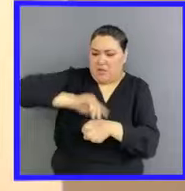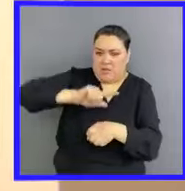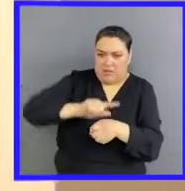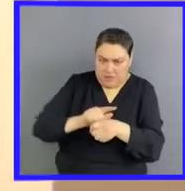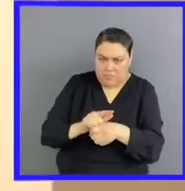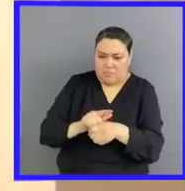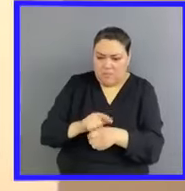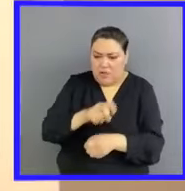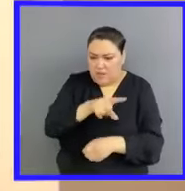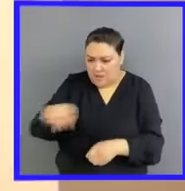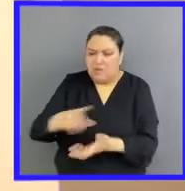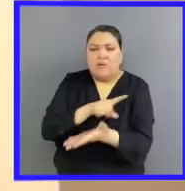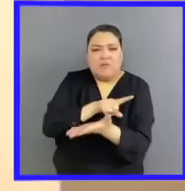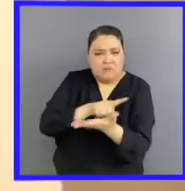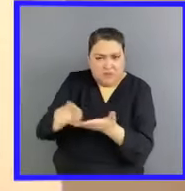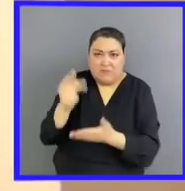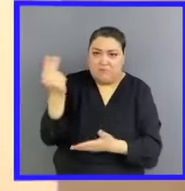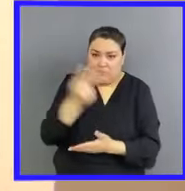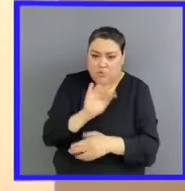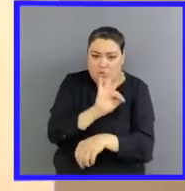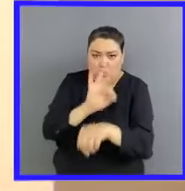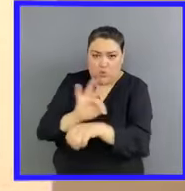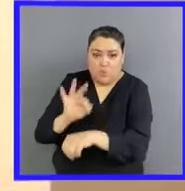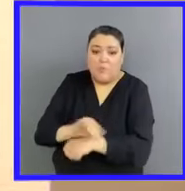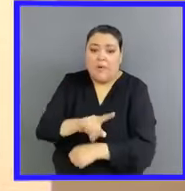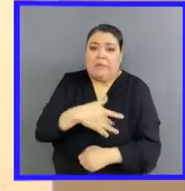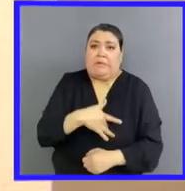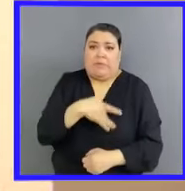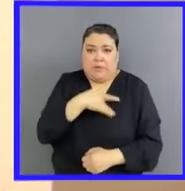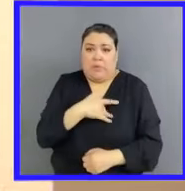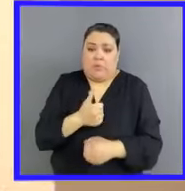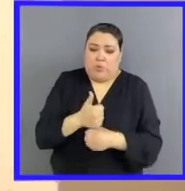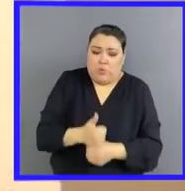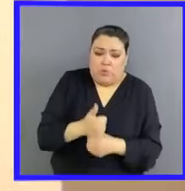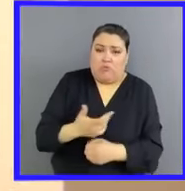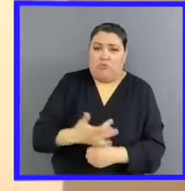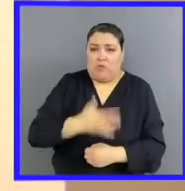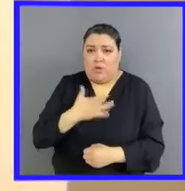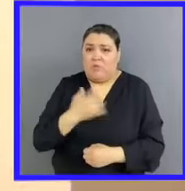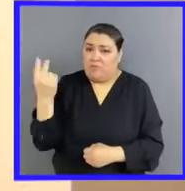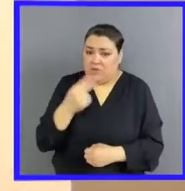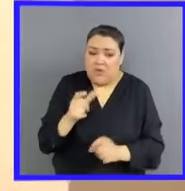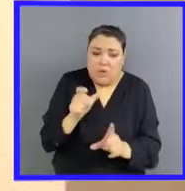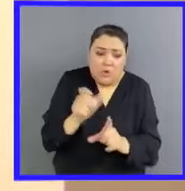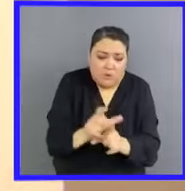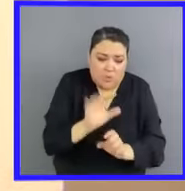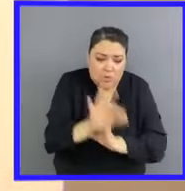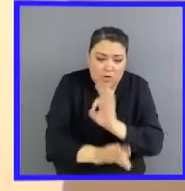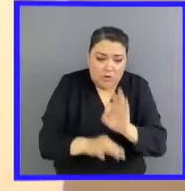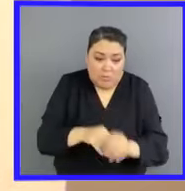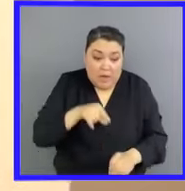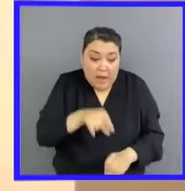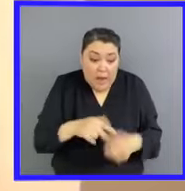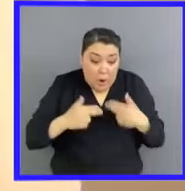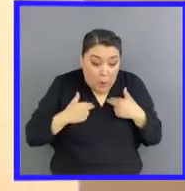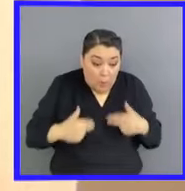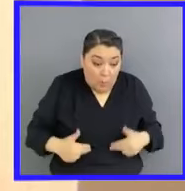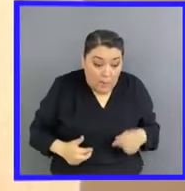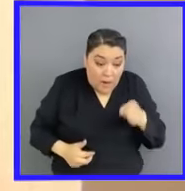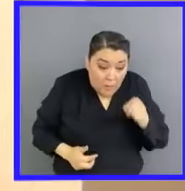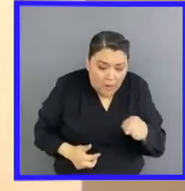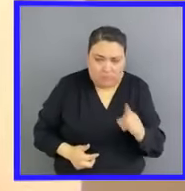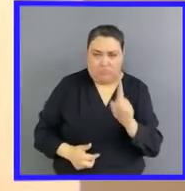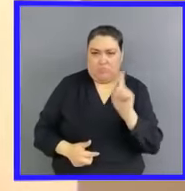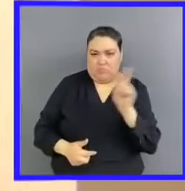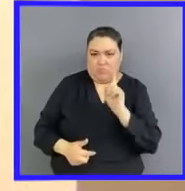básicos porque sienten, sufren, necesitan protección y no se trata de humanizarlos, pues se trata de reconocer